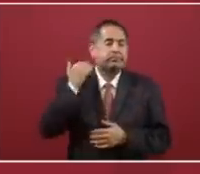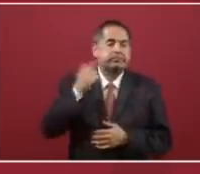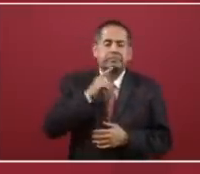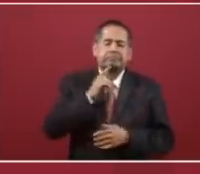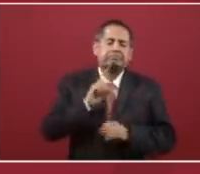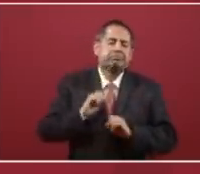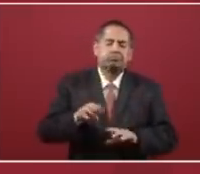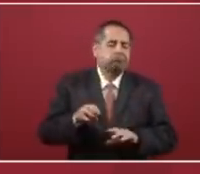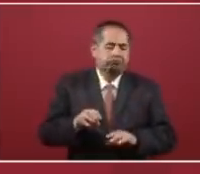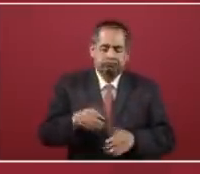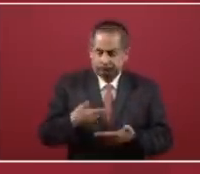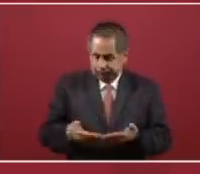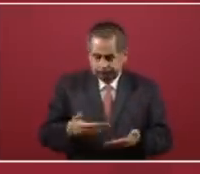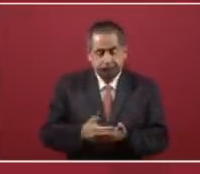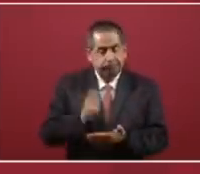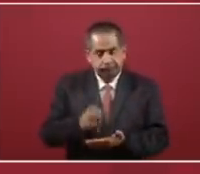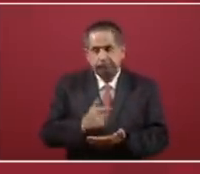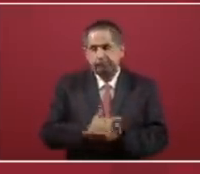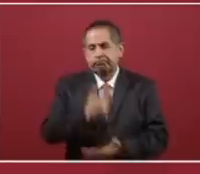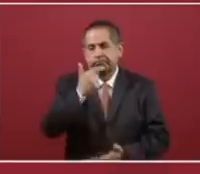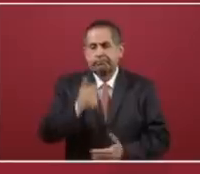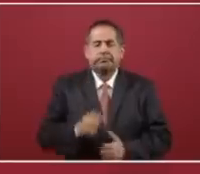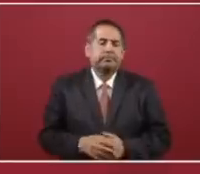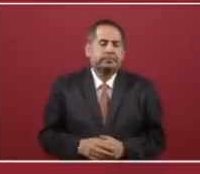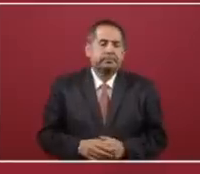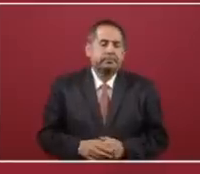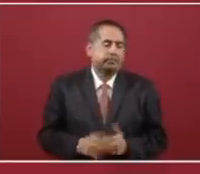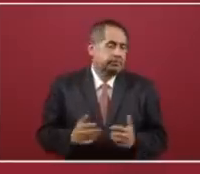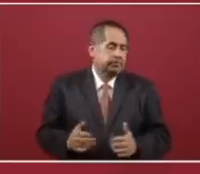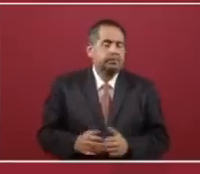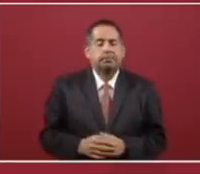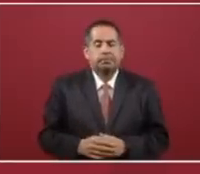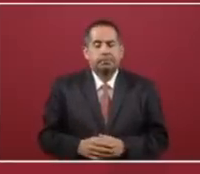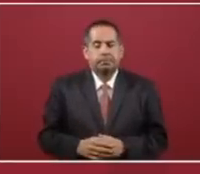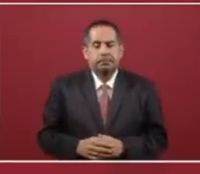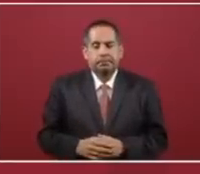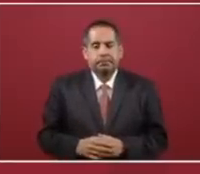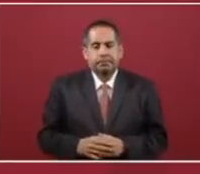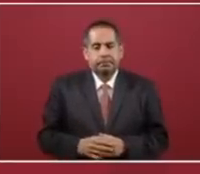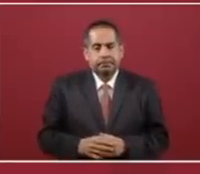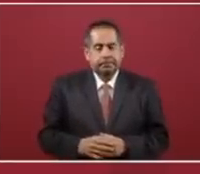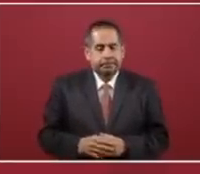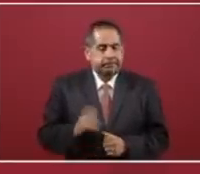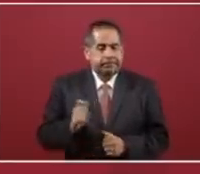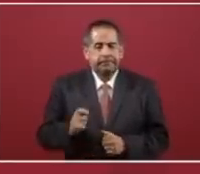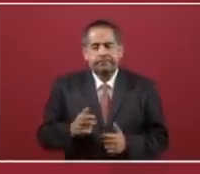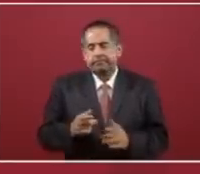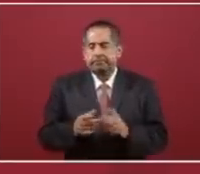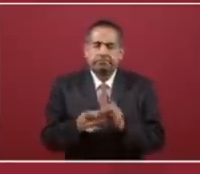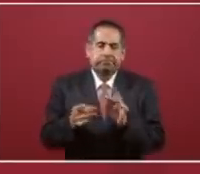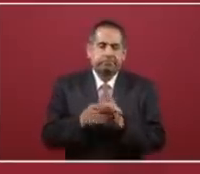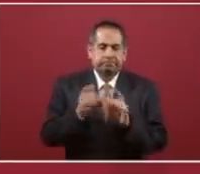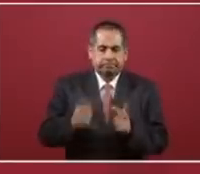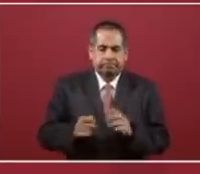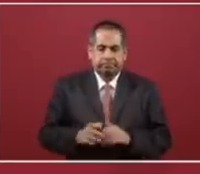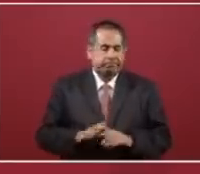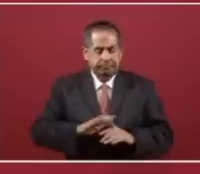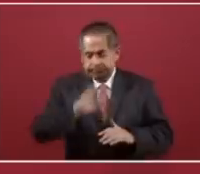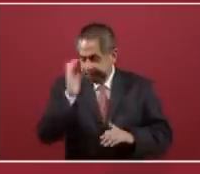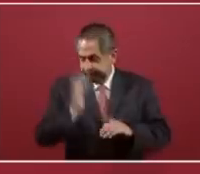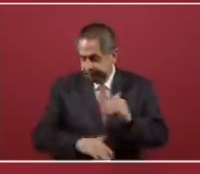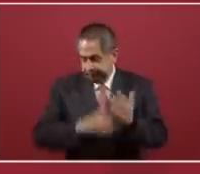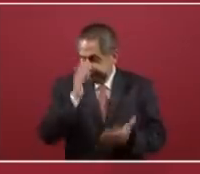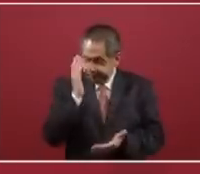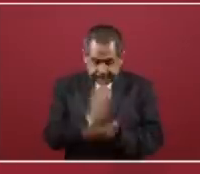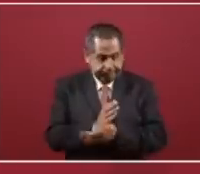fraude electoral entonces más que nada es decir se acaba